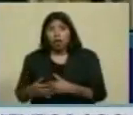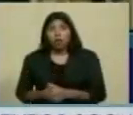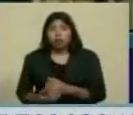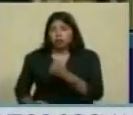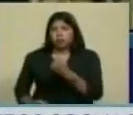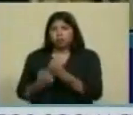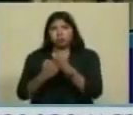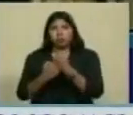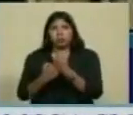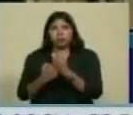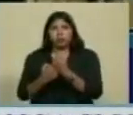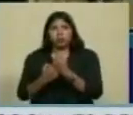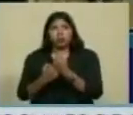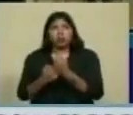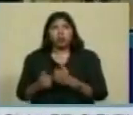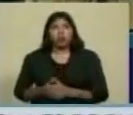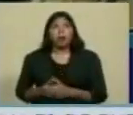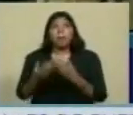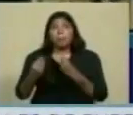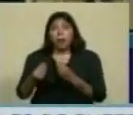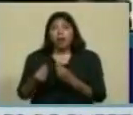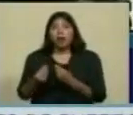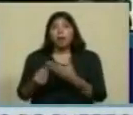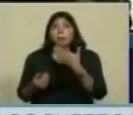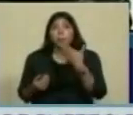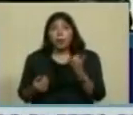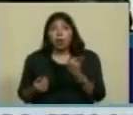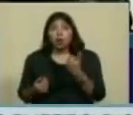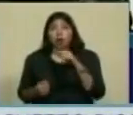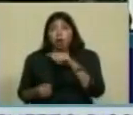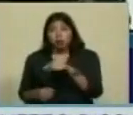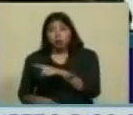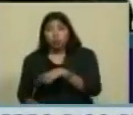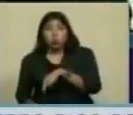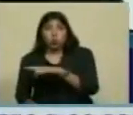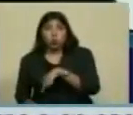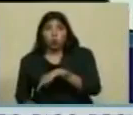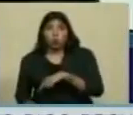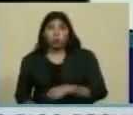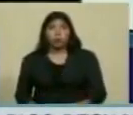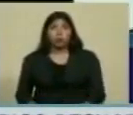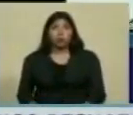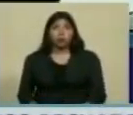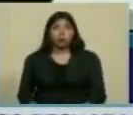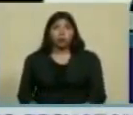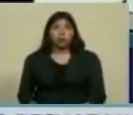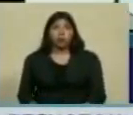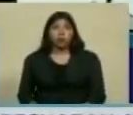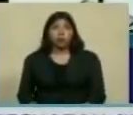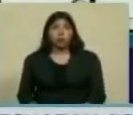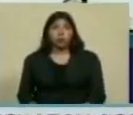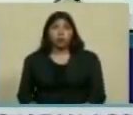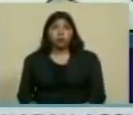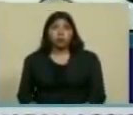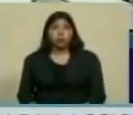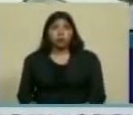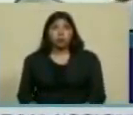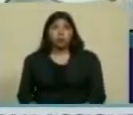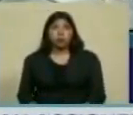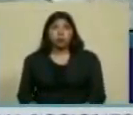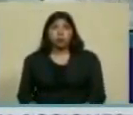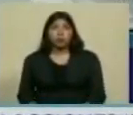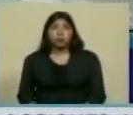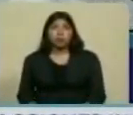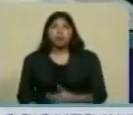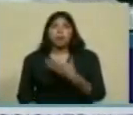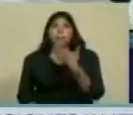potencialidad que tienen nuestros centros de investigación para fortalecer y poder no dejar que se